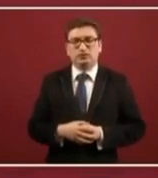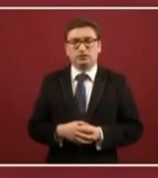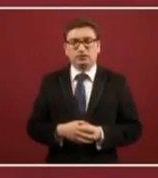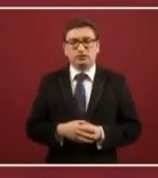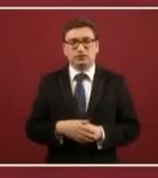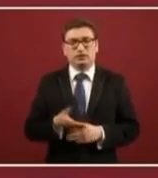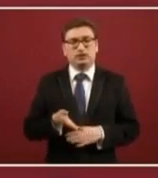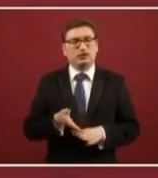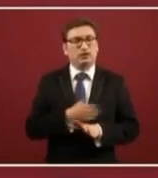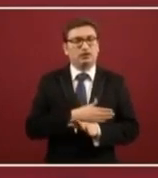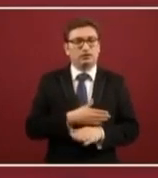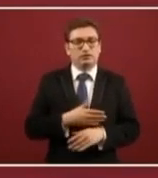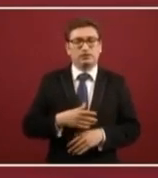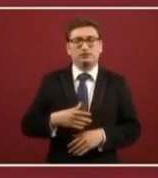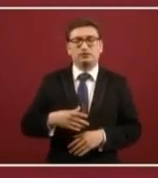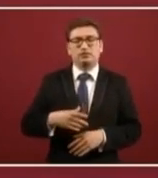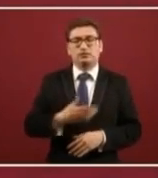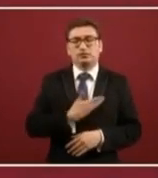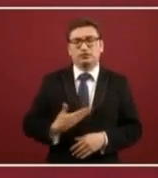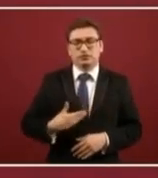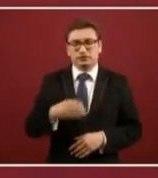Salinas de Gortari